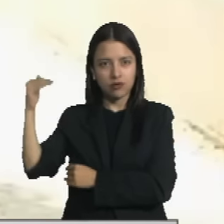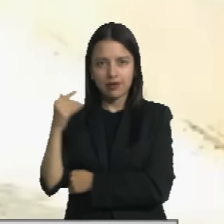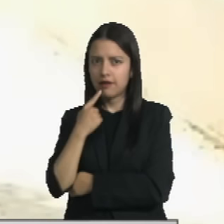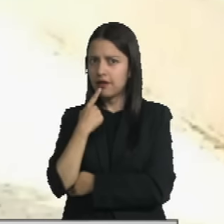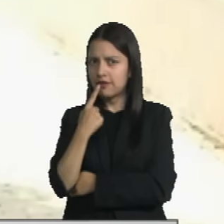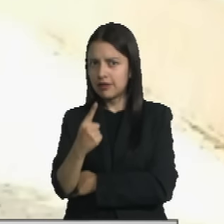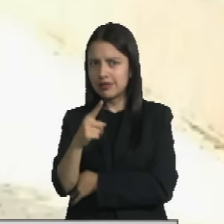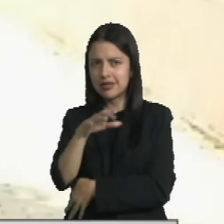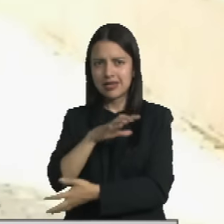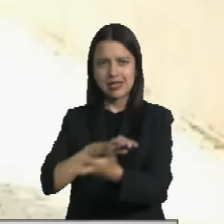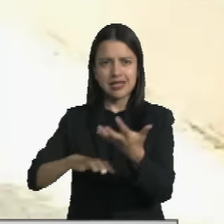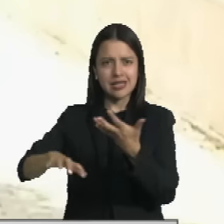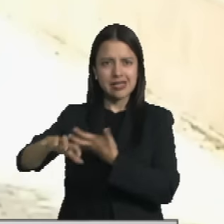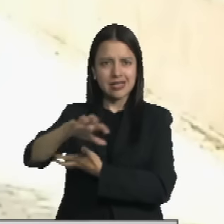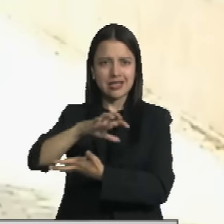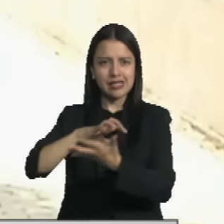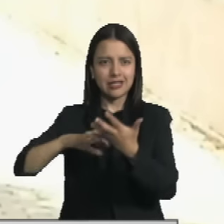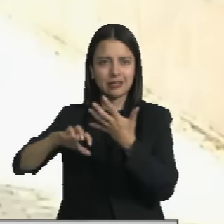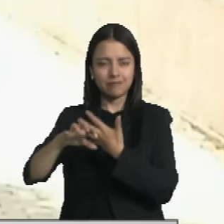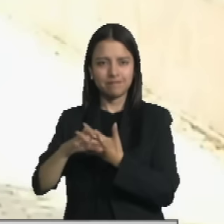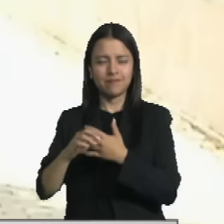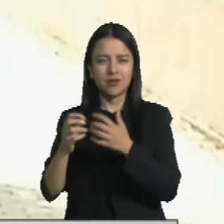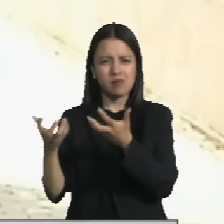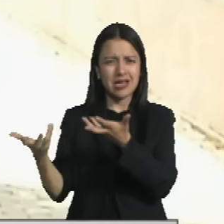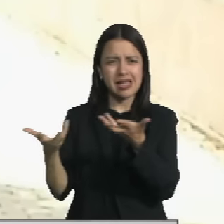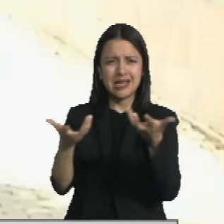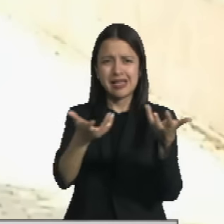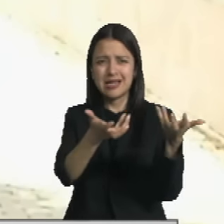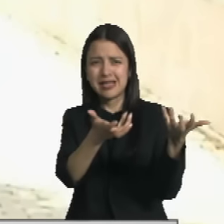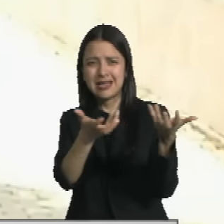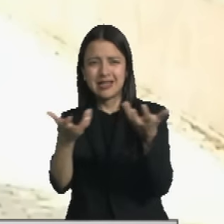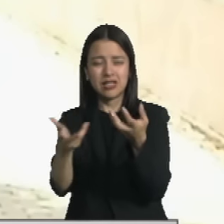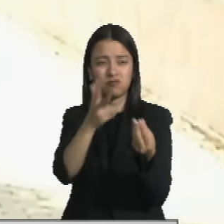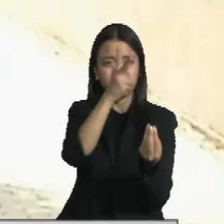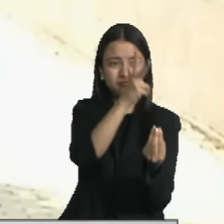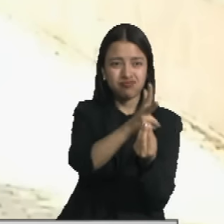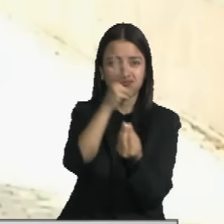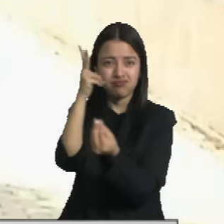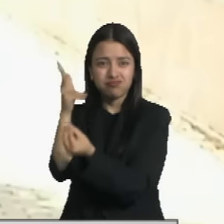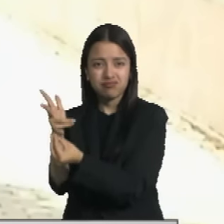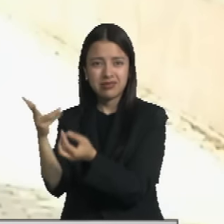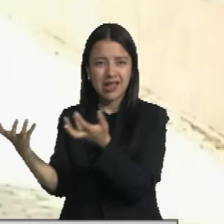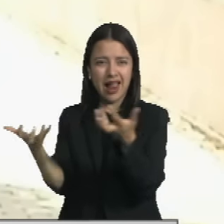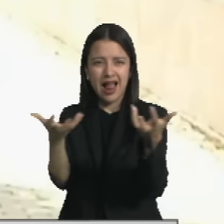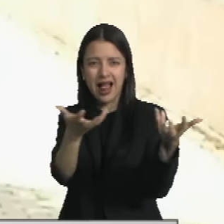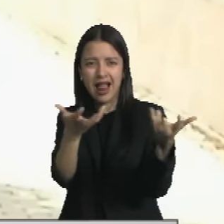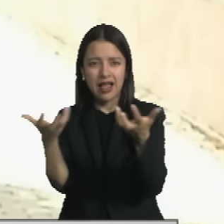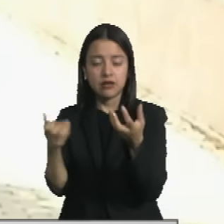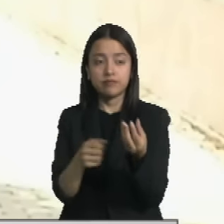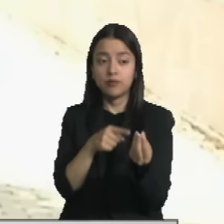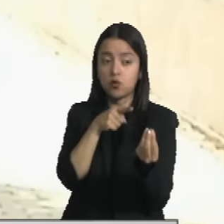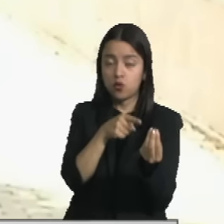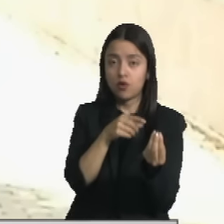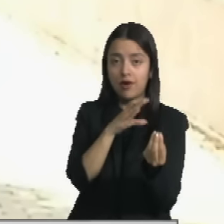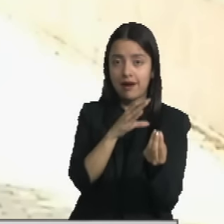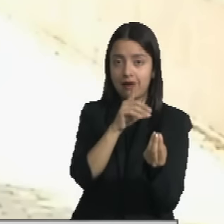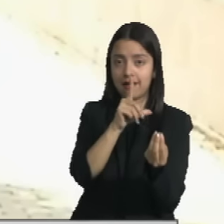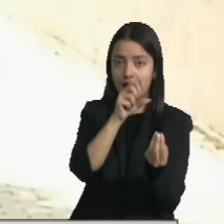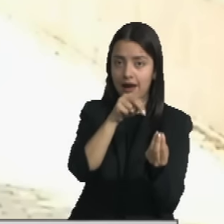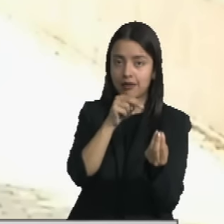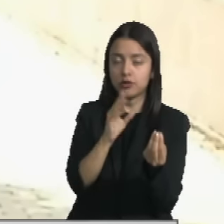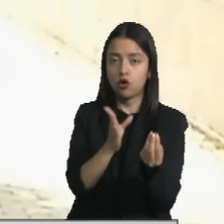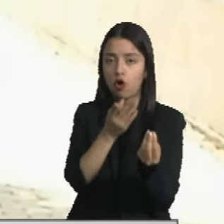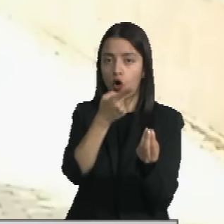que hoy marcan a la zona, como los enfrentamientos entre los grupos armados, uno de ellos el Clan del Golfo. Debido a